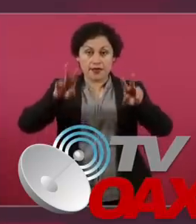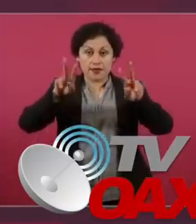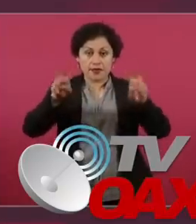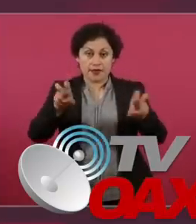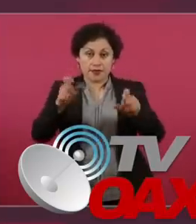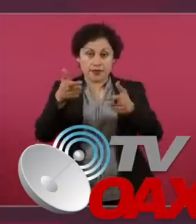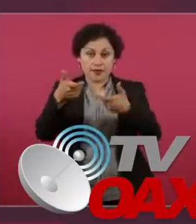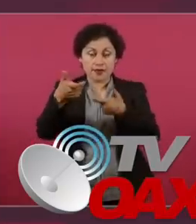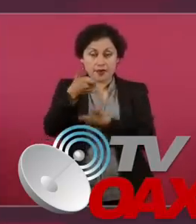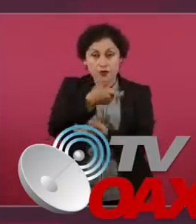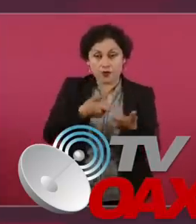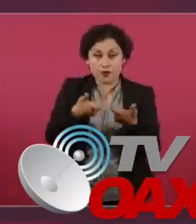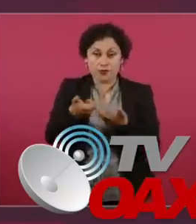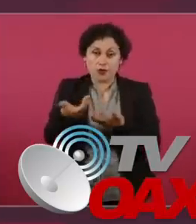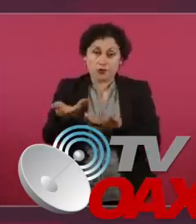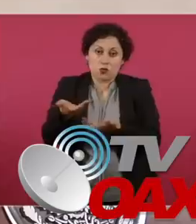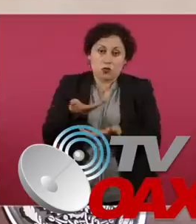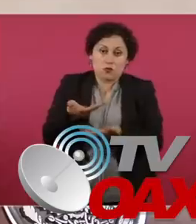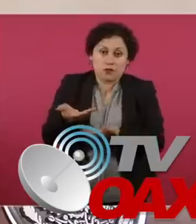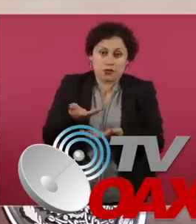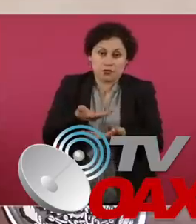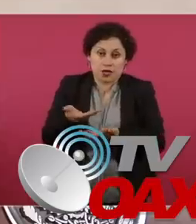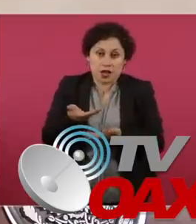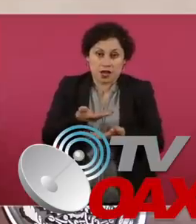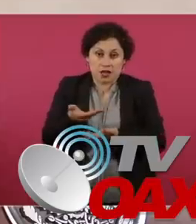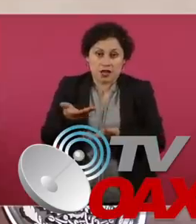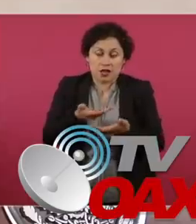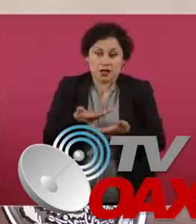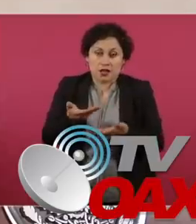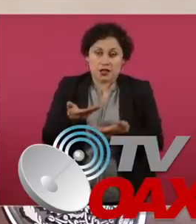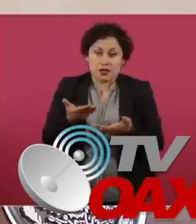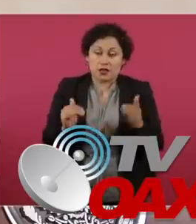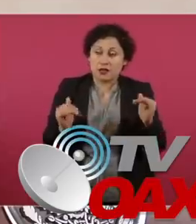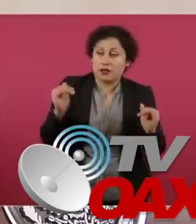comercial, con el uso de la fuerza.